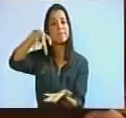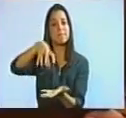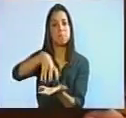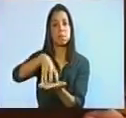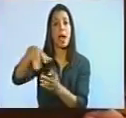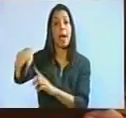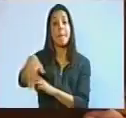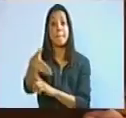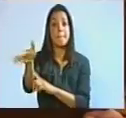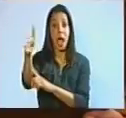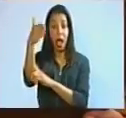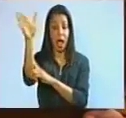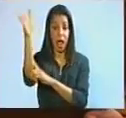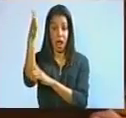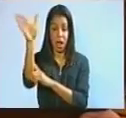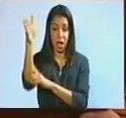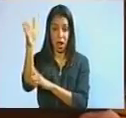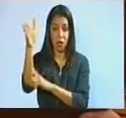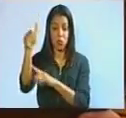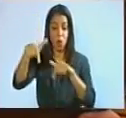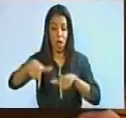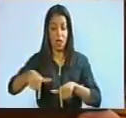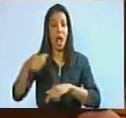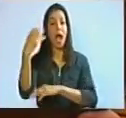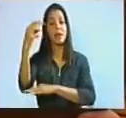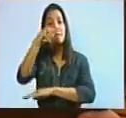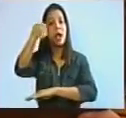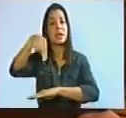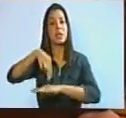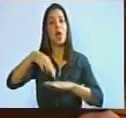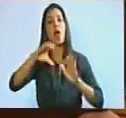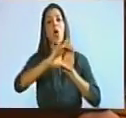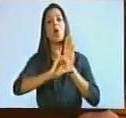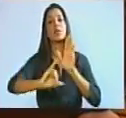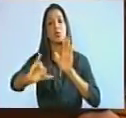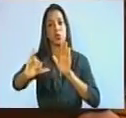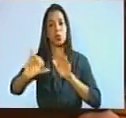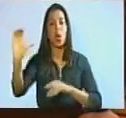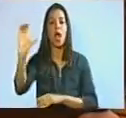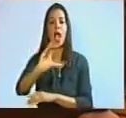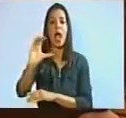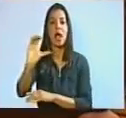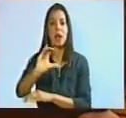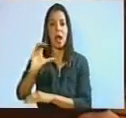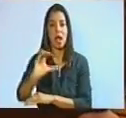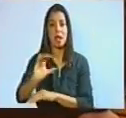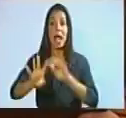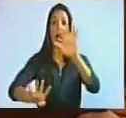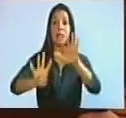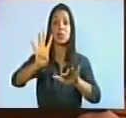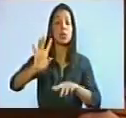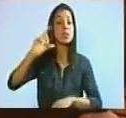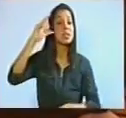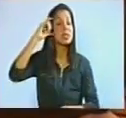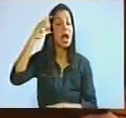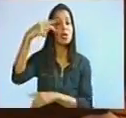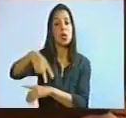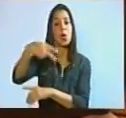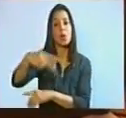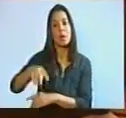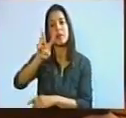del Palacio Federal Legislativo, sede de la Asamblea Nacional Constituyente en Caracas, a los 14 días del mes de noviembre